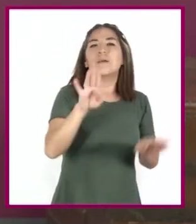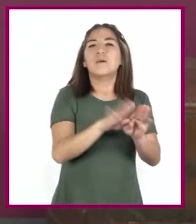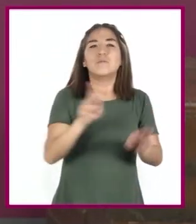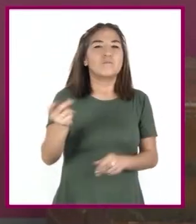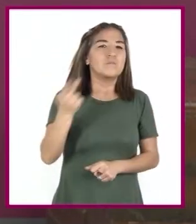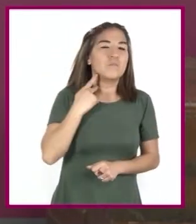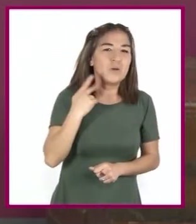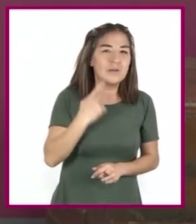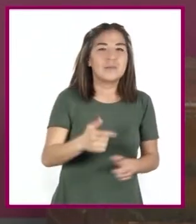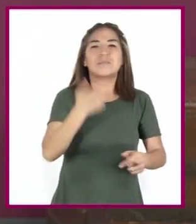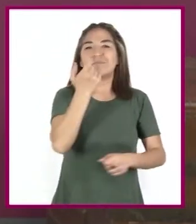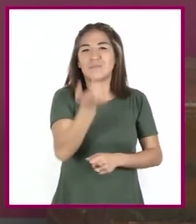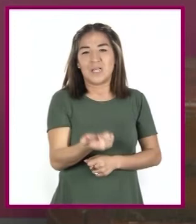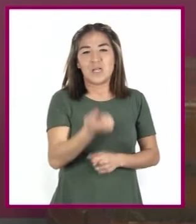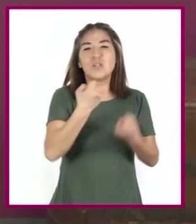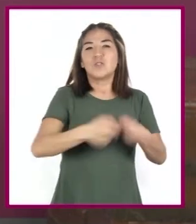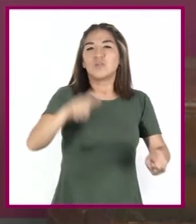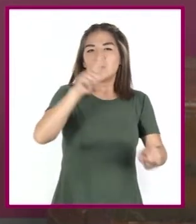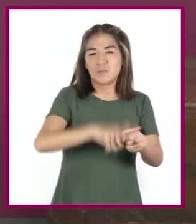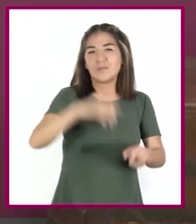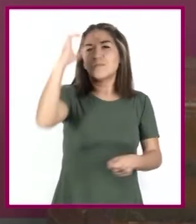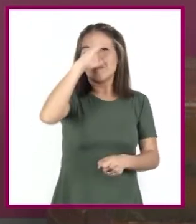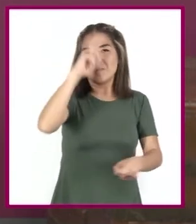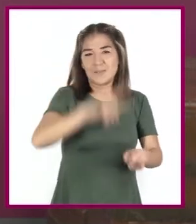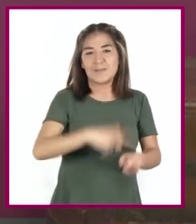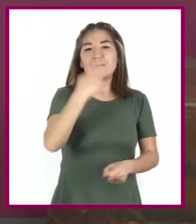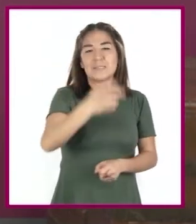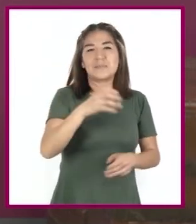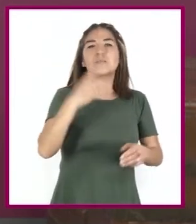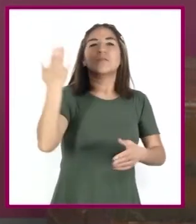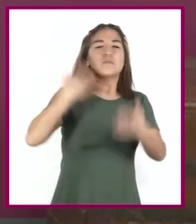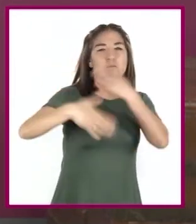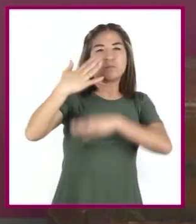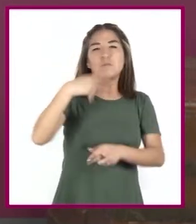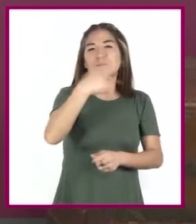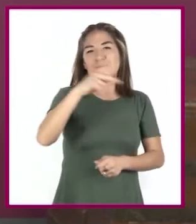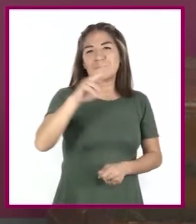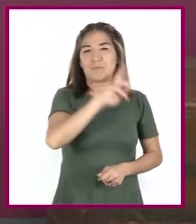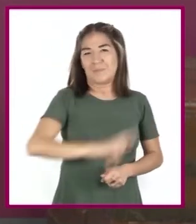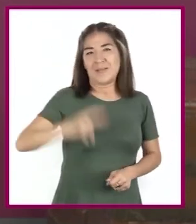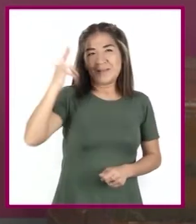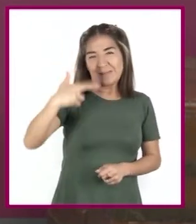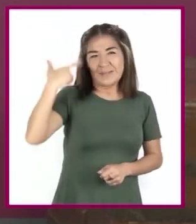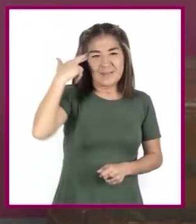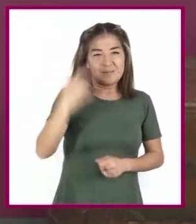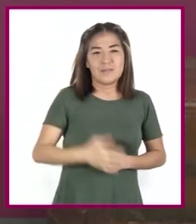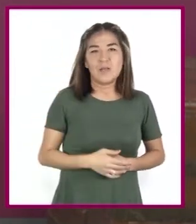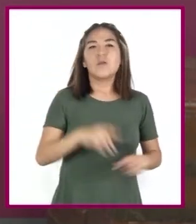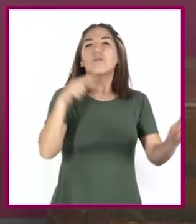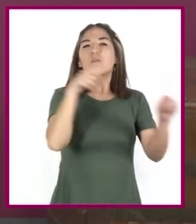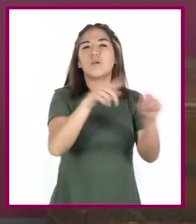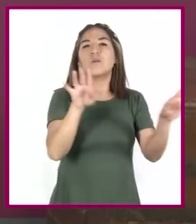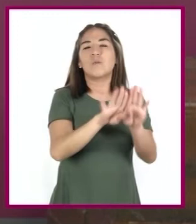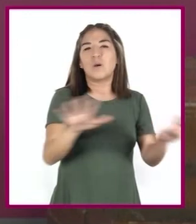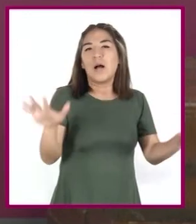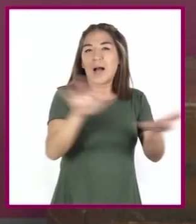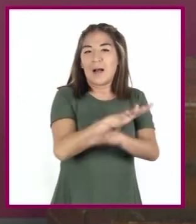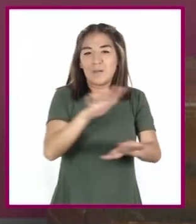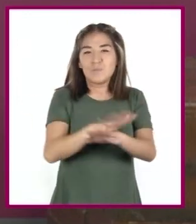políticas, económicas, sociales y culturales de la tradición virreinal, de cara a los cambios de la